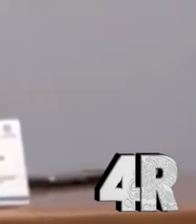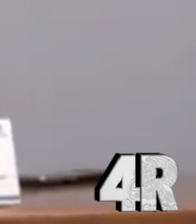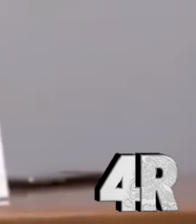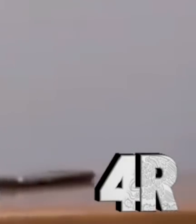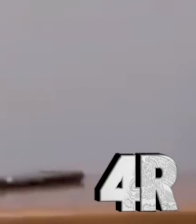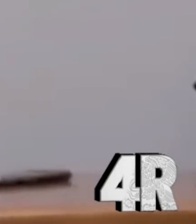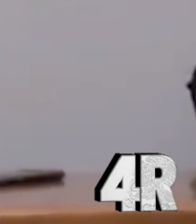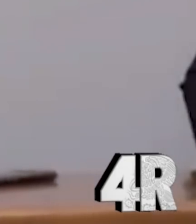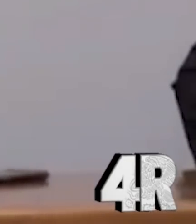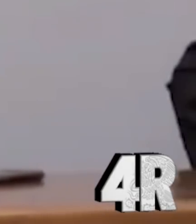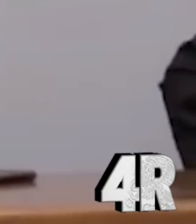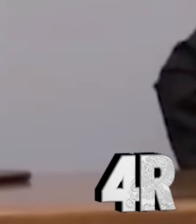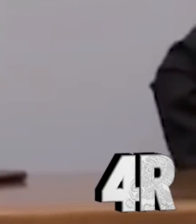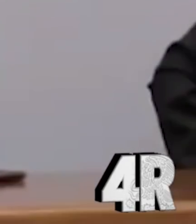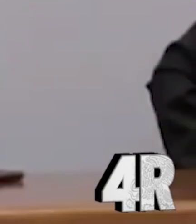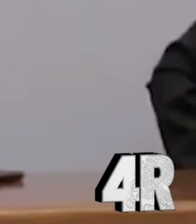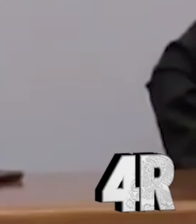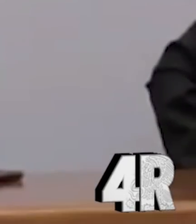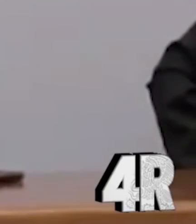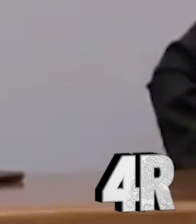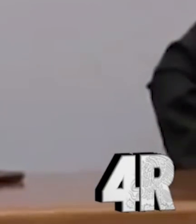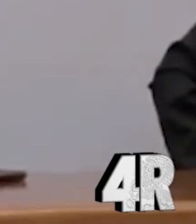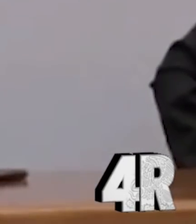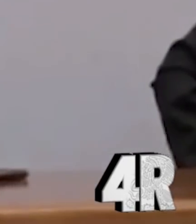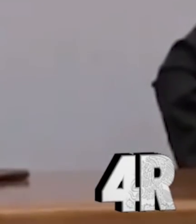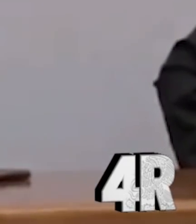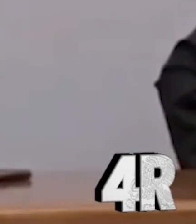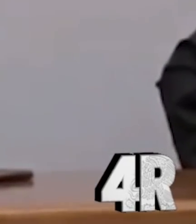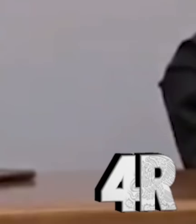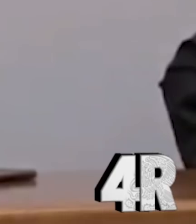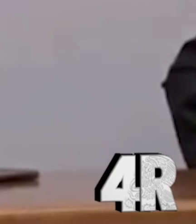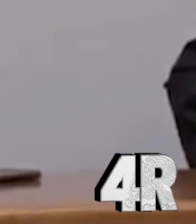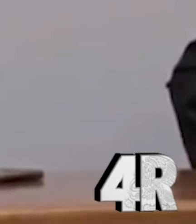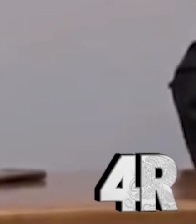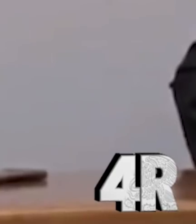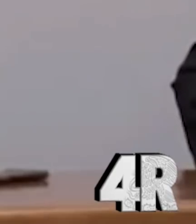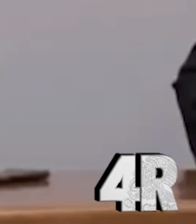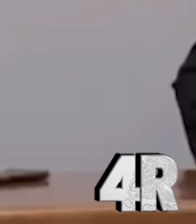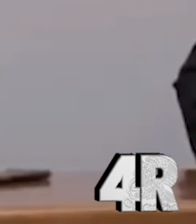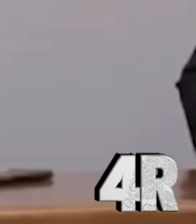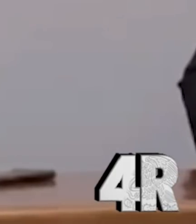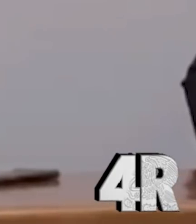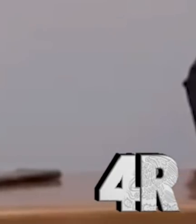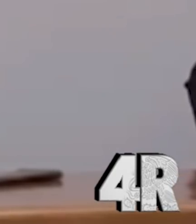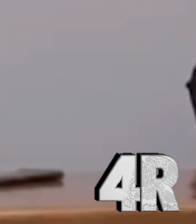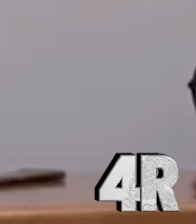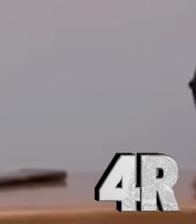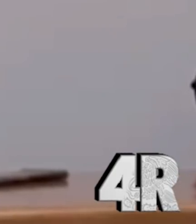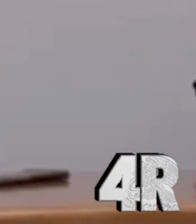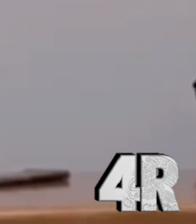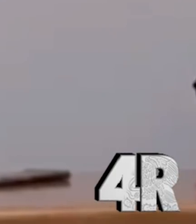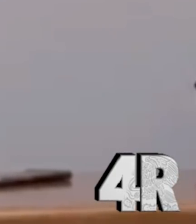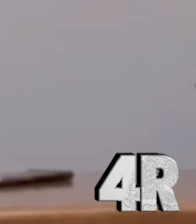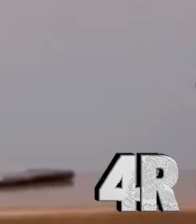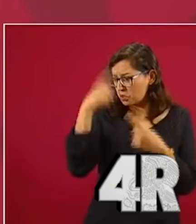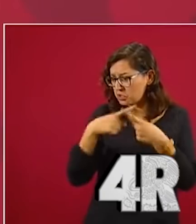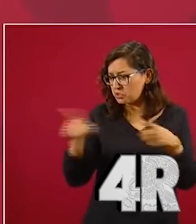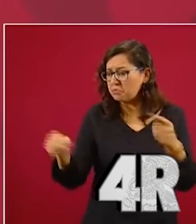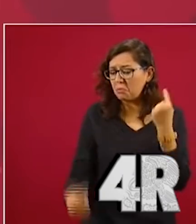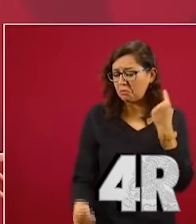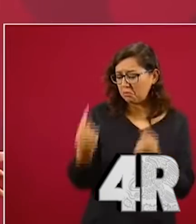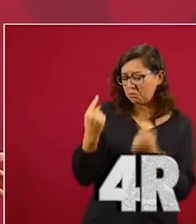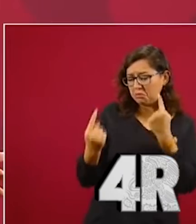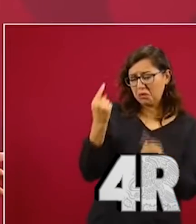de nuestro país, y de esta manera poder formar una coalición federalista en la cual la federación y